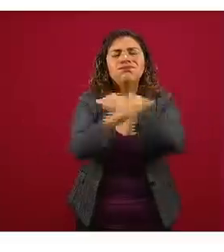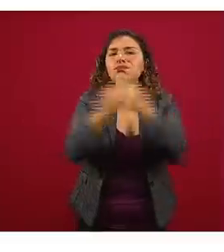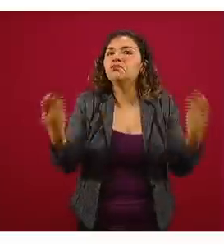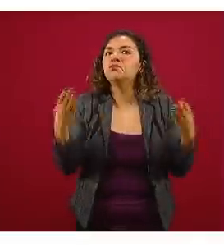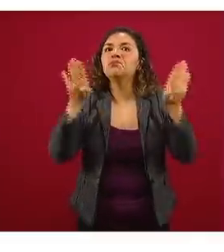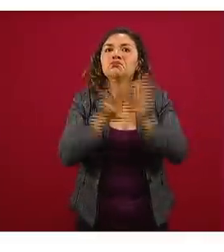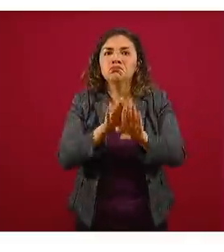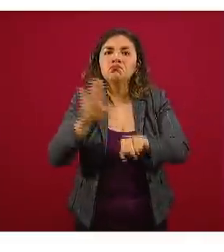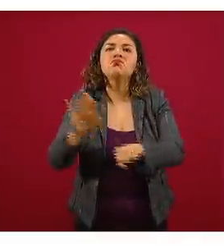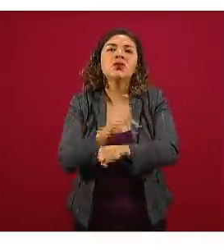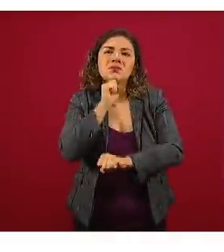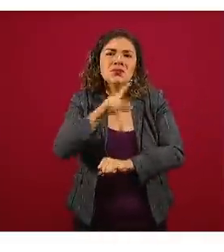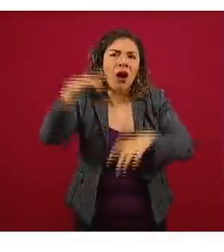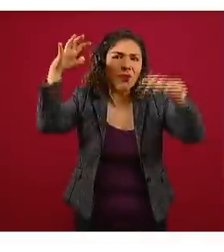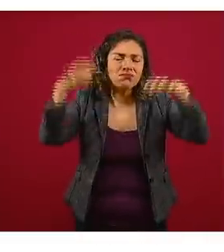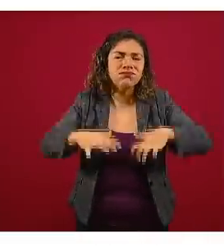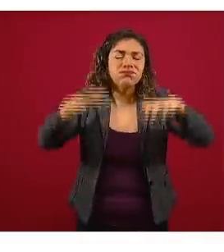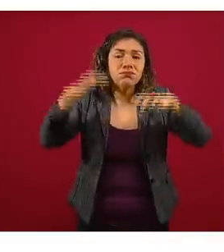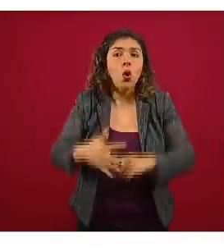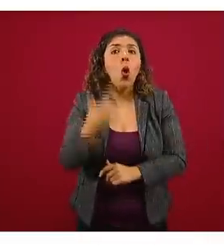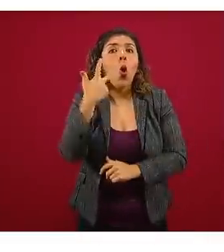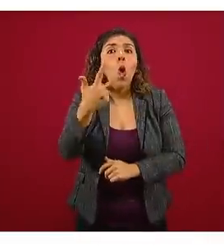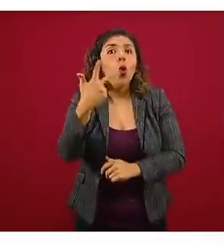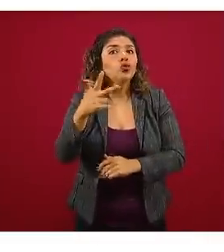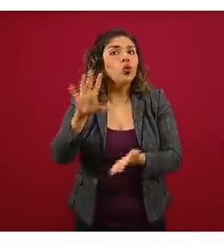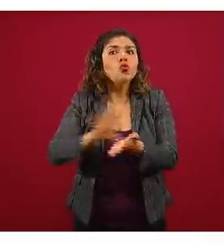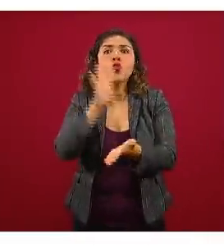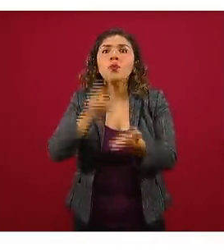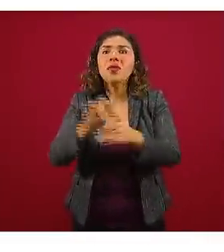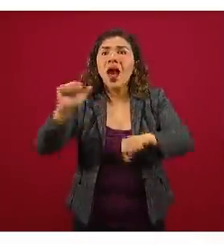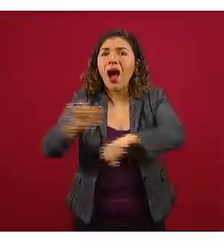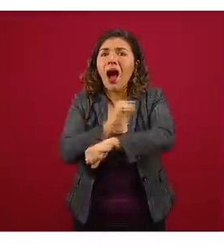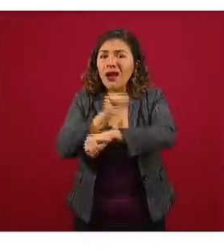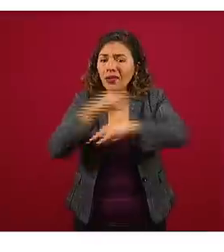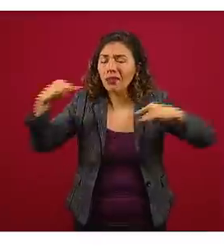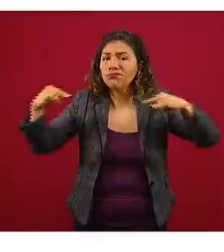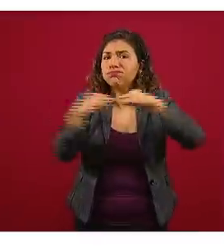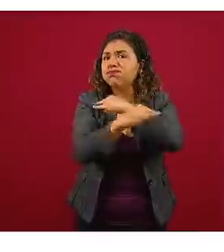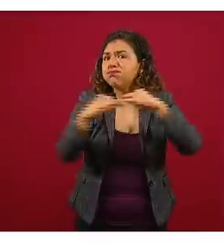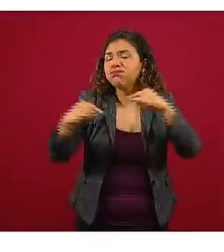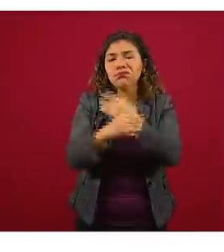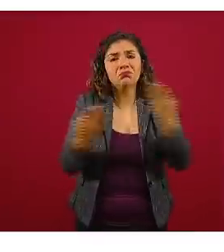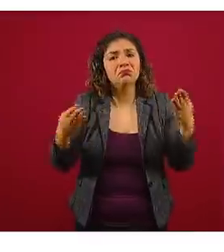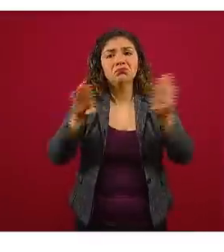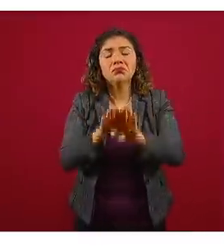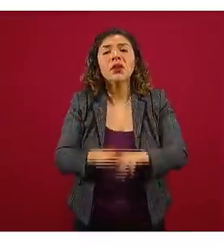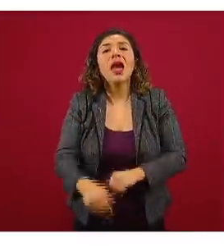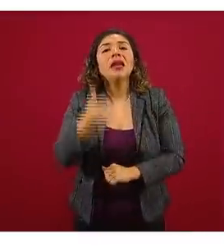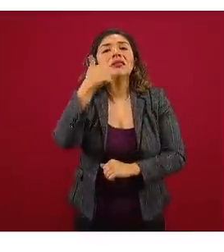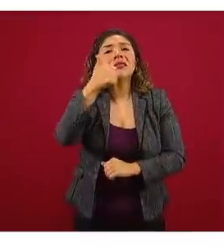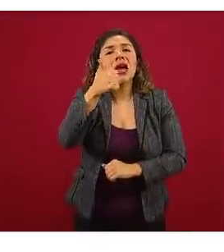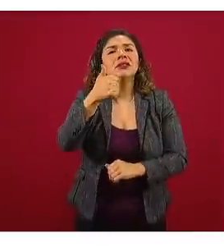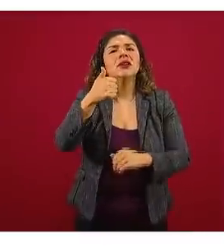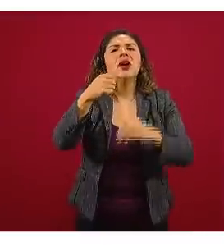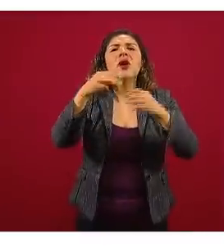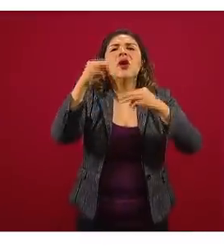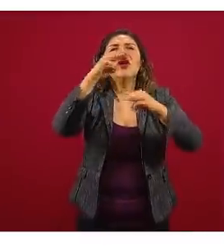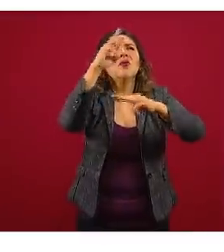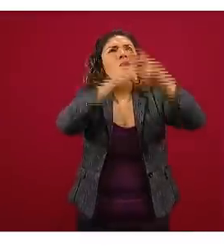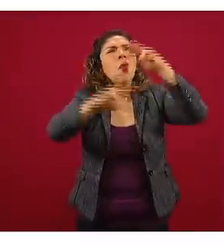y 8 cierres totales carreteros 6 deslizamientos de tierra